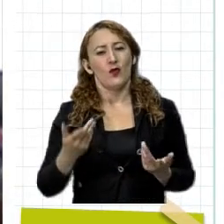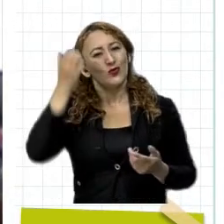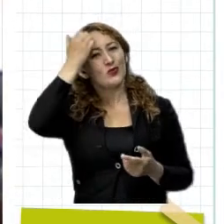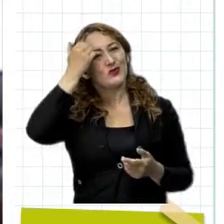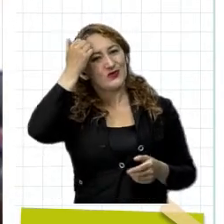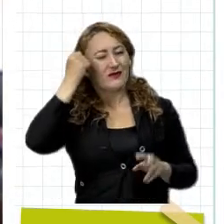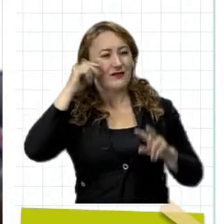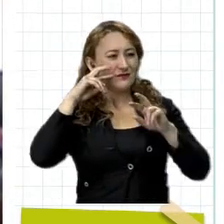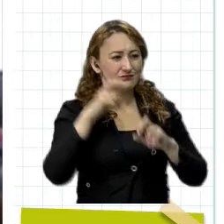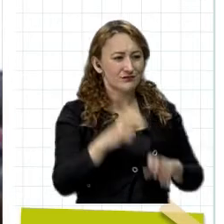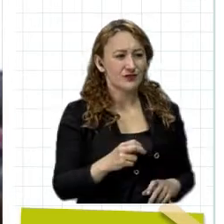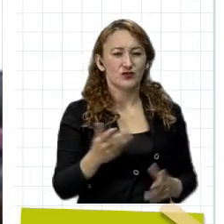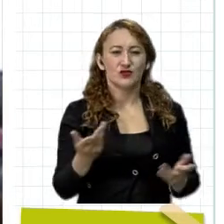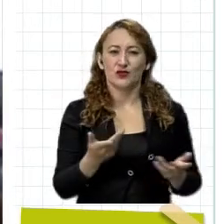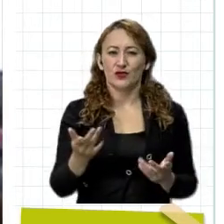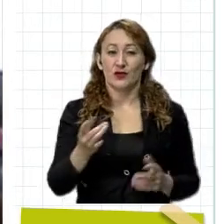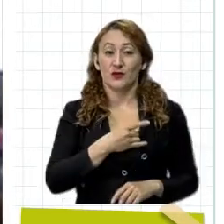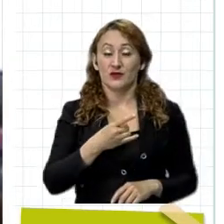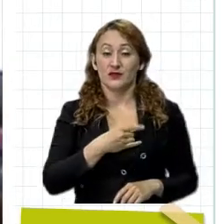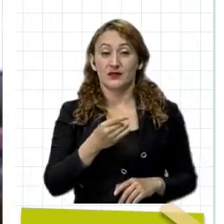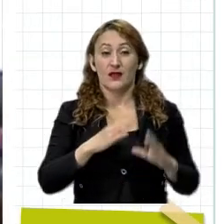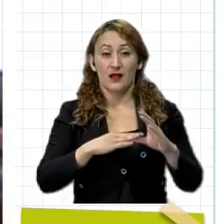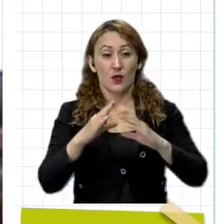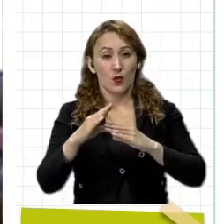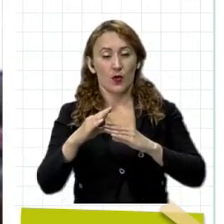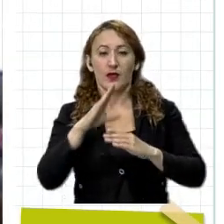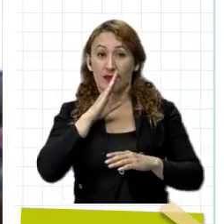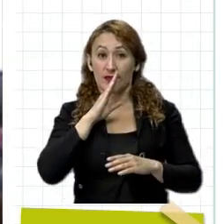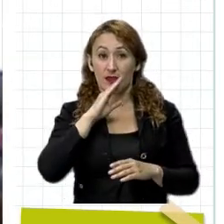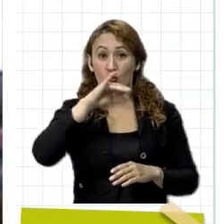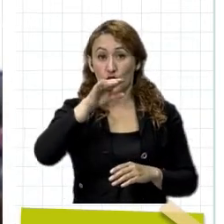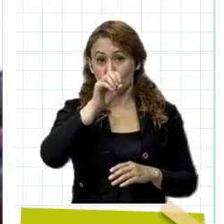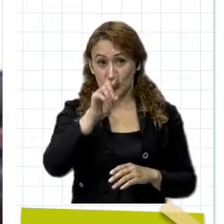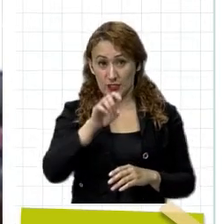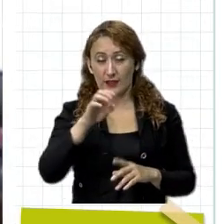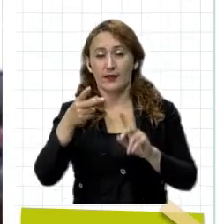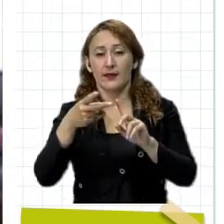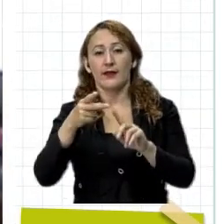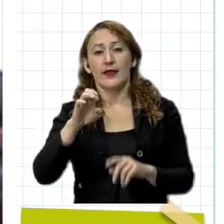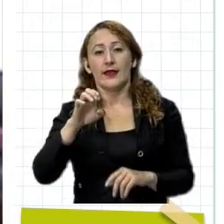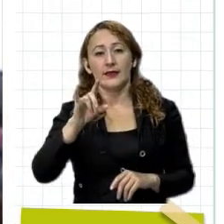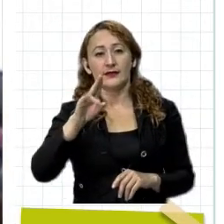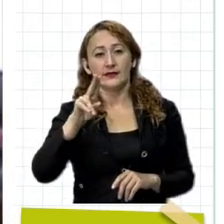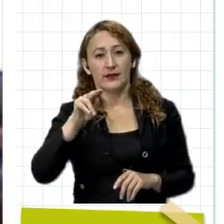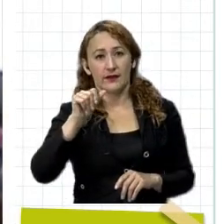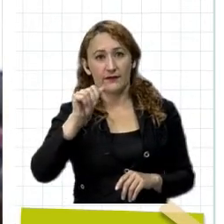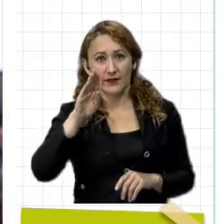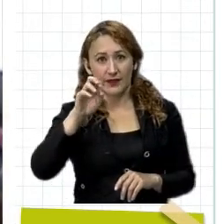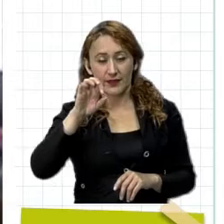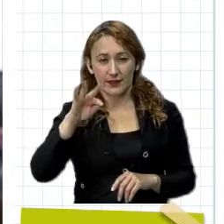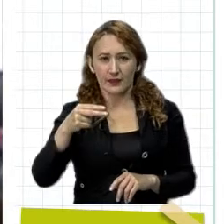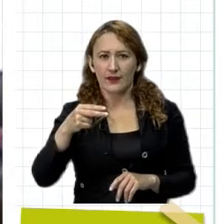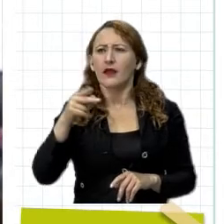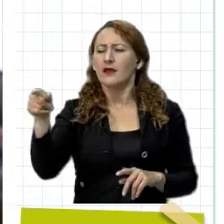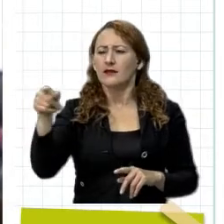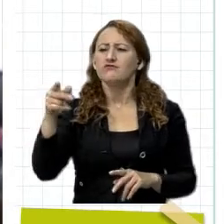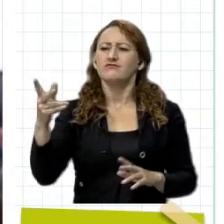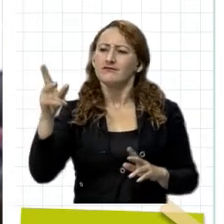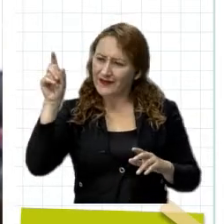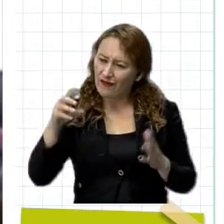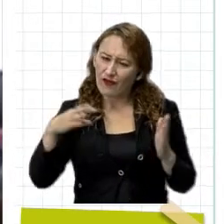Universidad del Cauca, como Elizabeth Castillo y José Caicedo, empezaron a nombrar la necesidad de incorporar una perspectiva